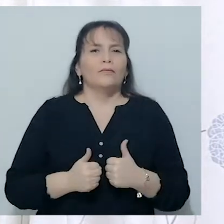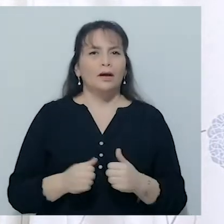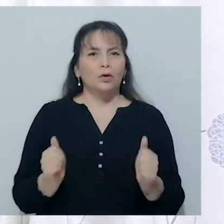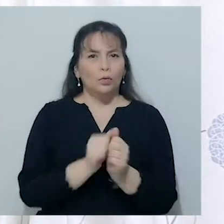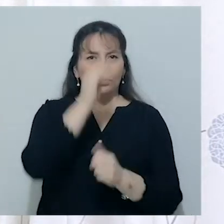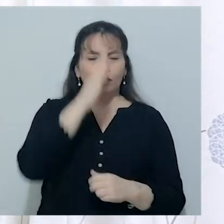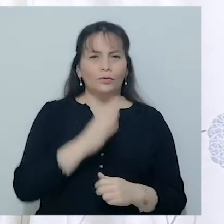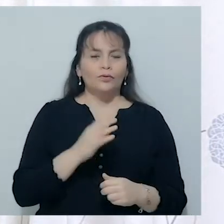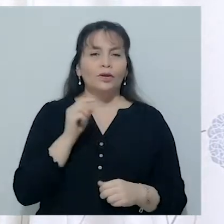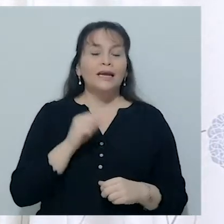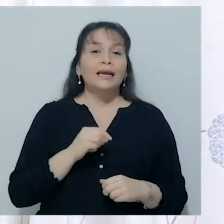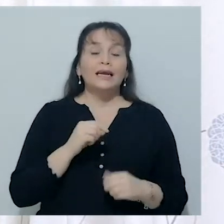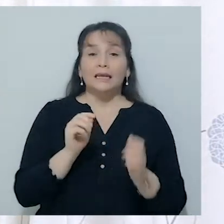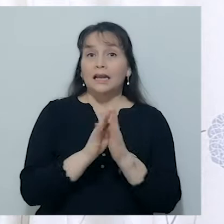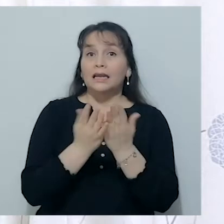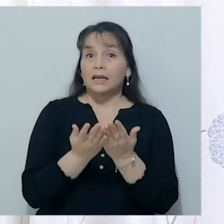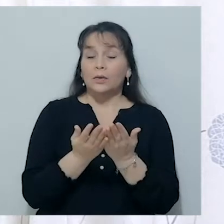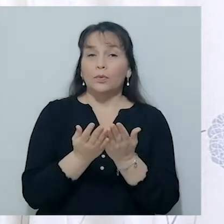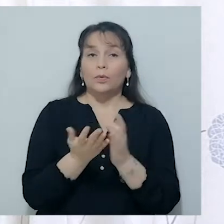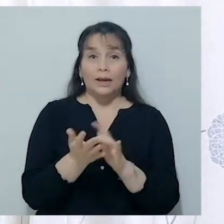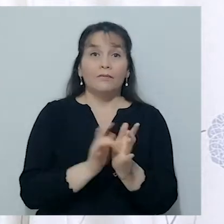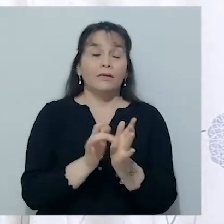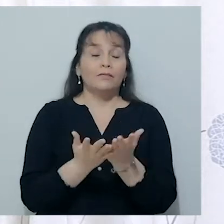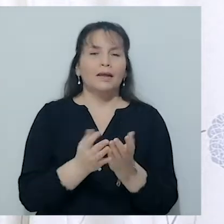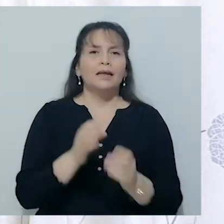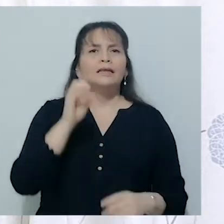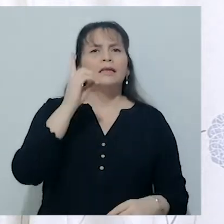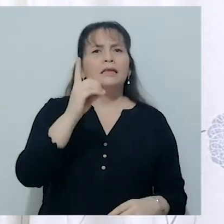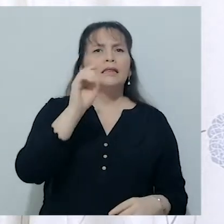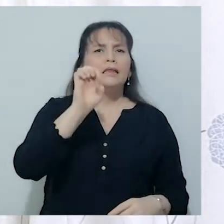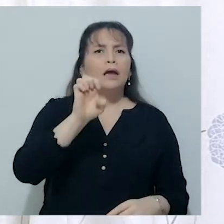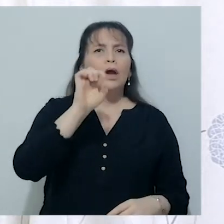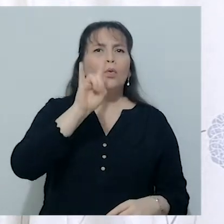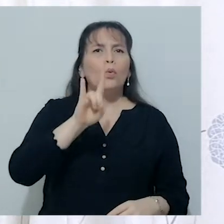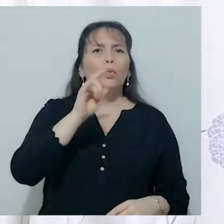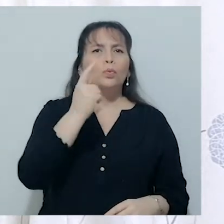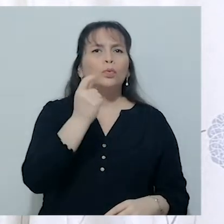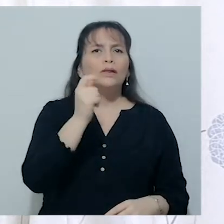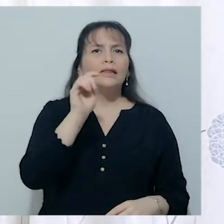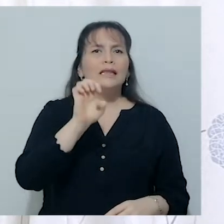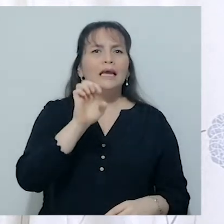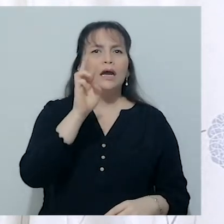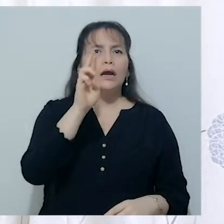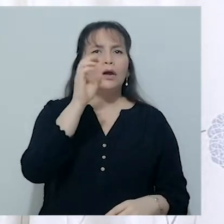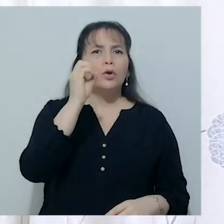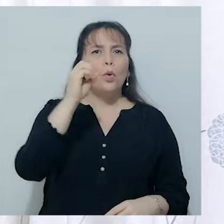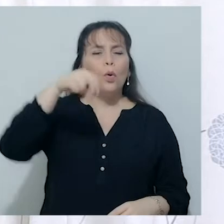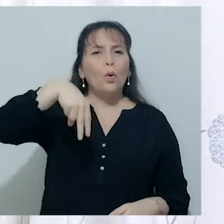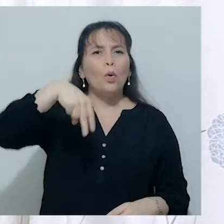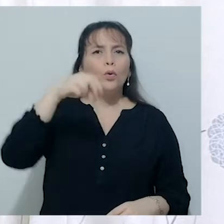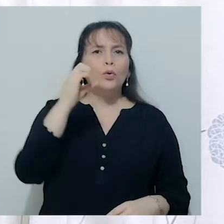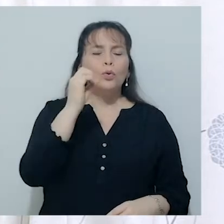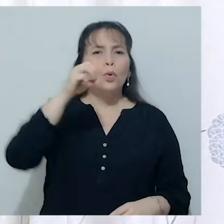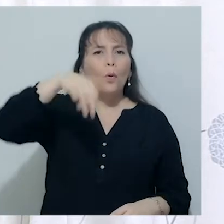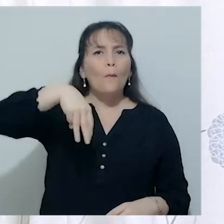El libro de Deuteronomio, capítulo 6, versículo 4 al 9, nos presenta la siguiente lectura,